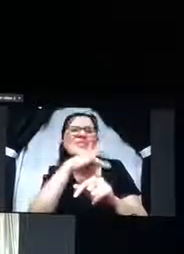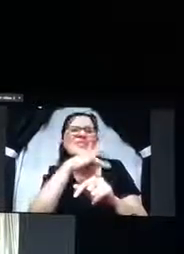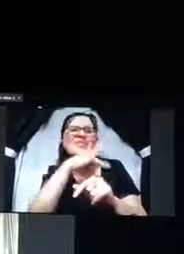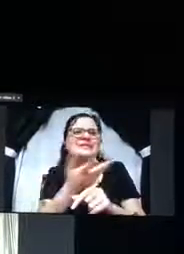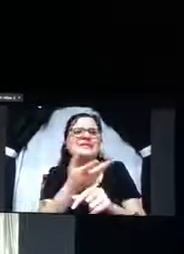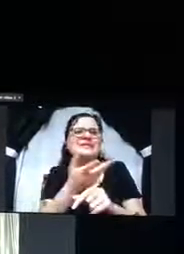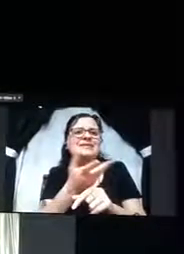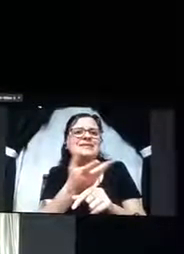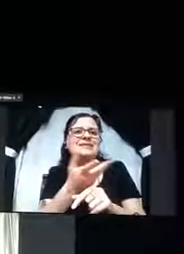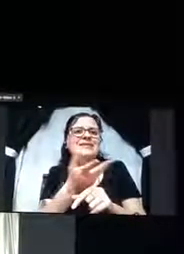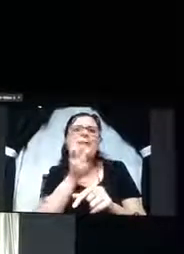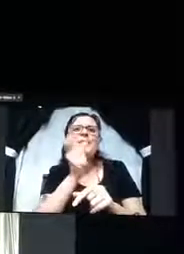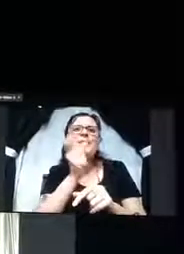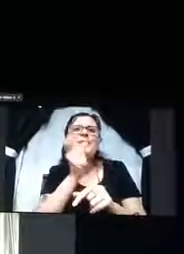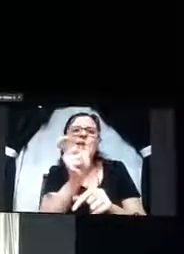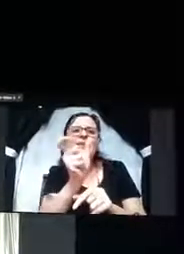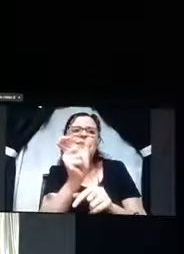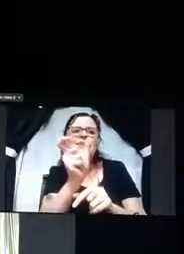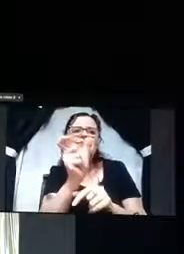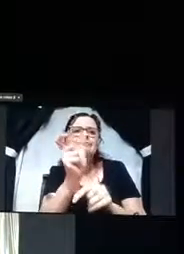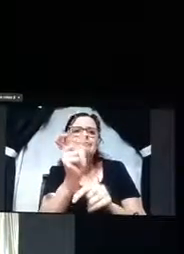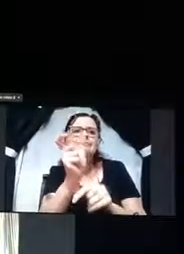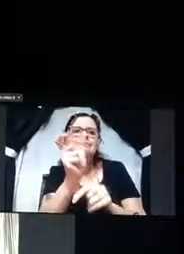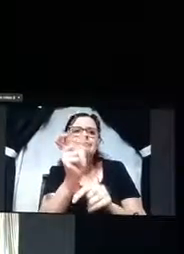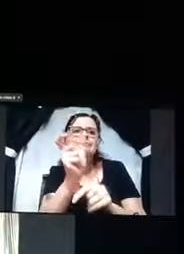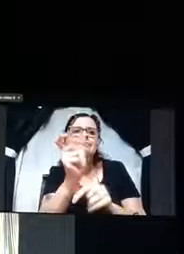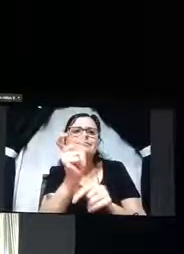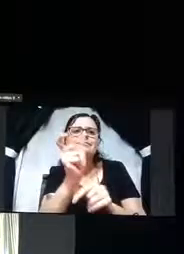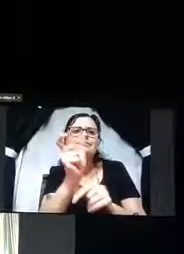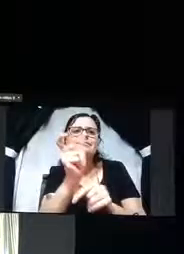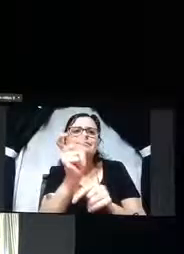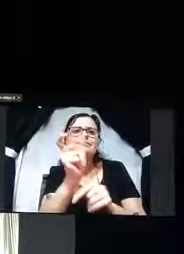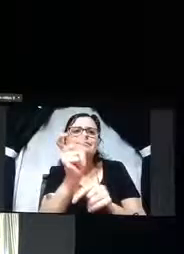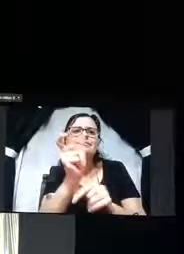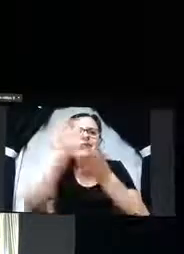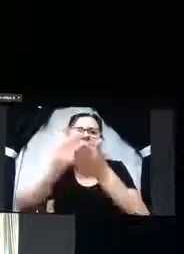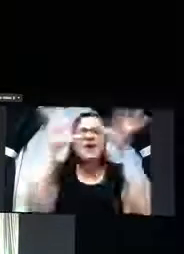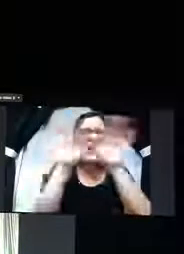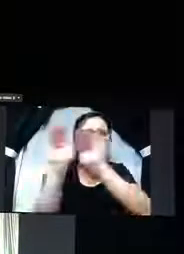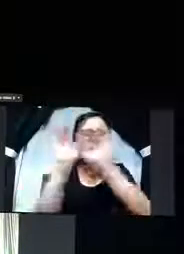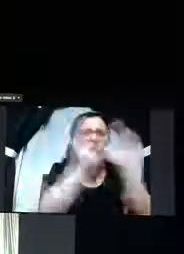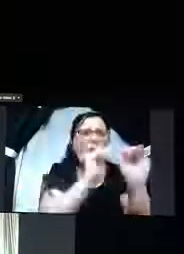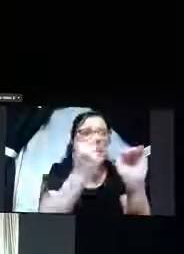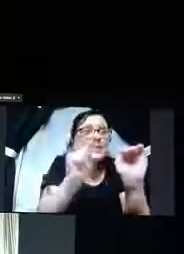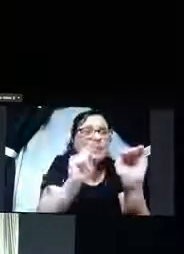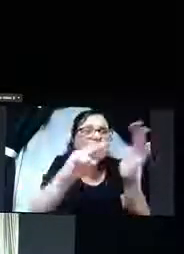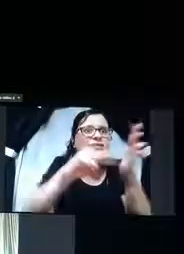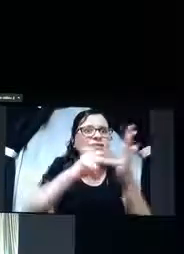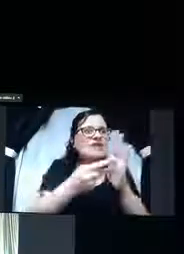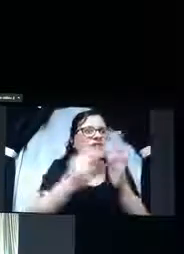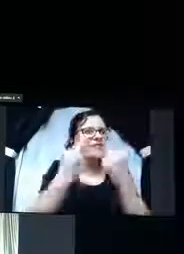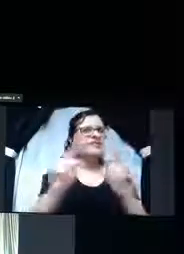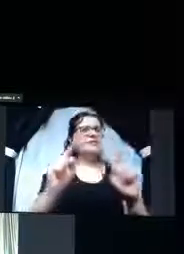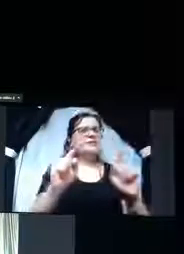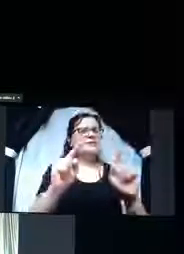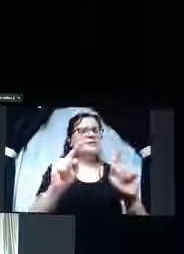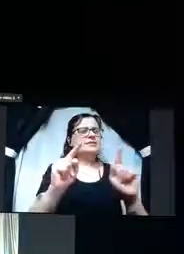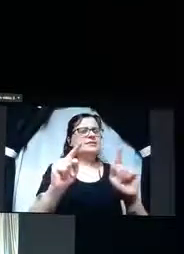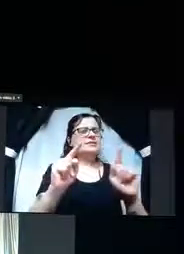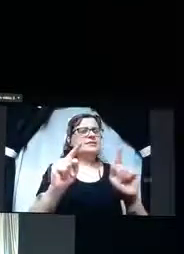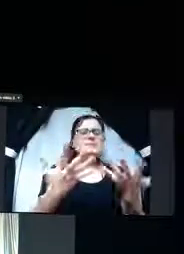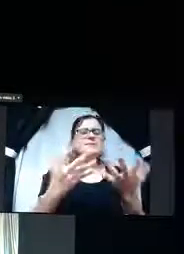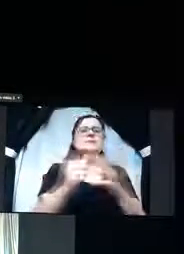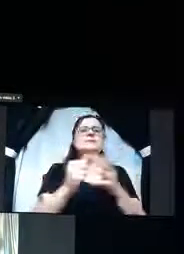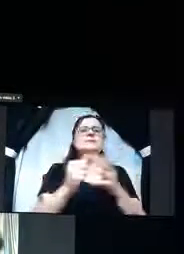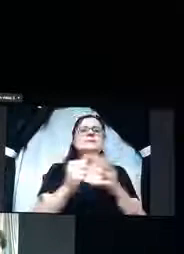reuniones que tuvimos con el equipo, la pregunta era, ¿ningún sordo puede acceder a la lectoescritura?